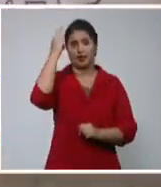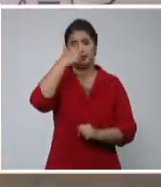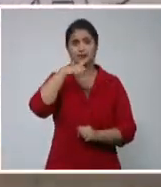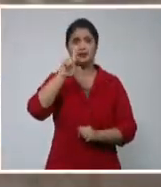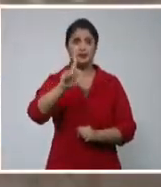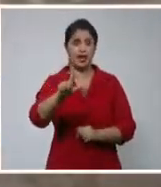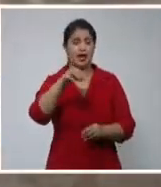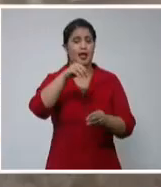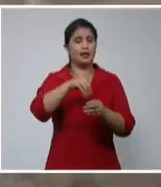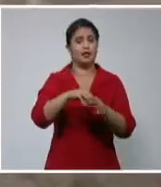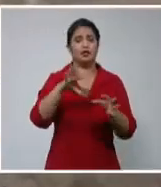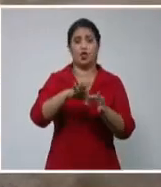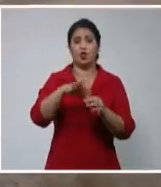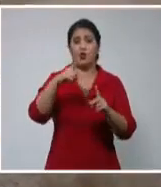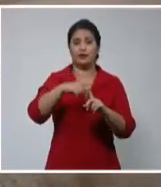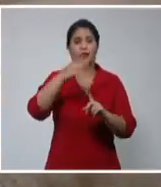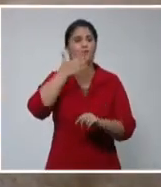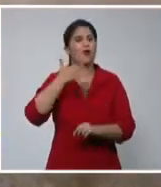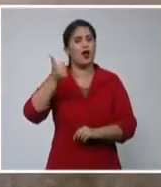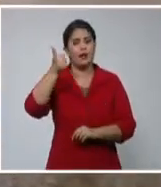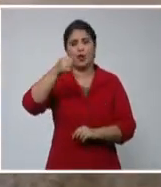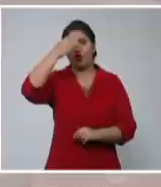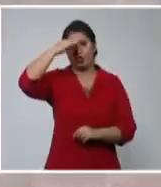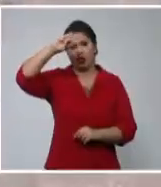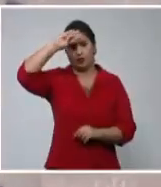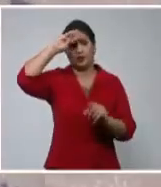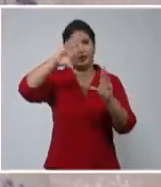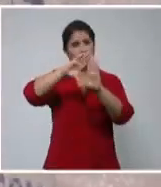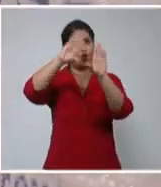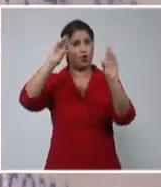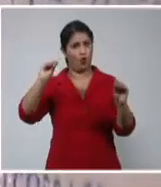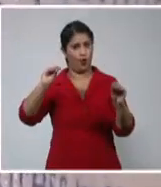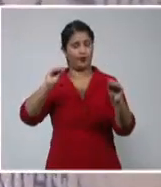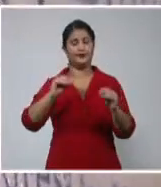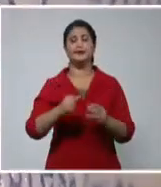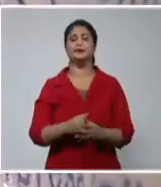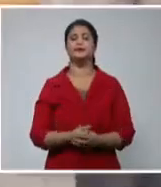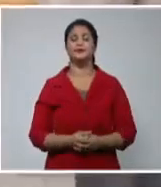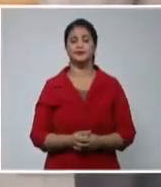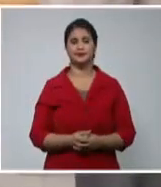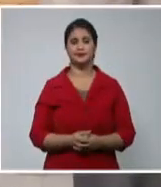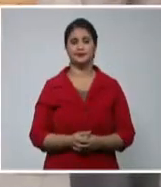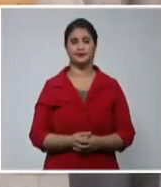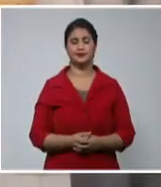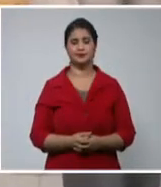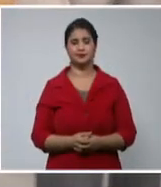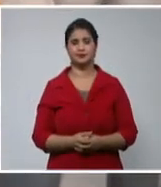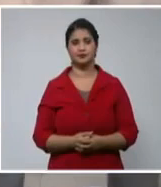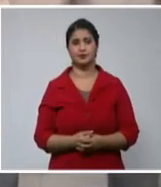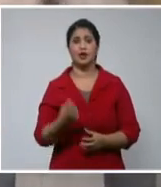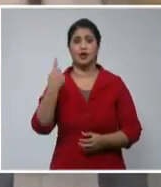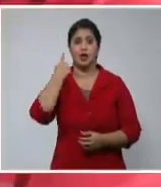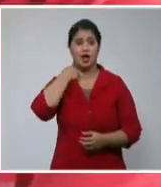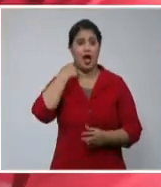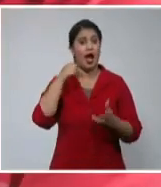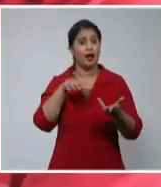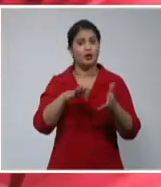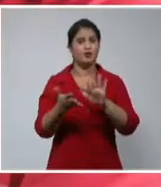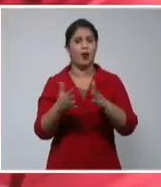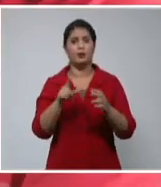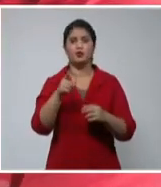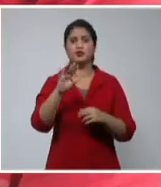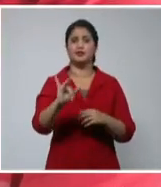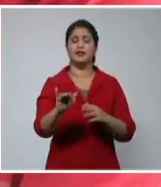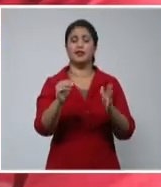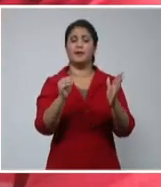del país, donde se asumen además otros compromisos. En toneladas nosotros debemos hacer en el año alrededor de unas 17.000 toneladas de bauxita y logramos cumplir